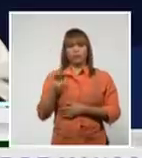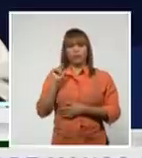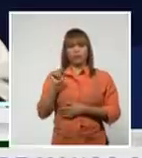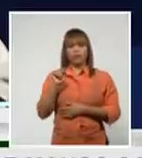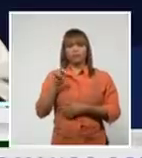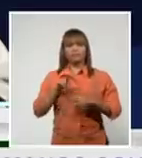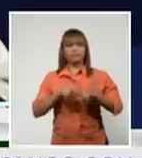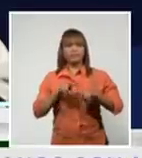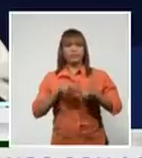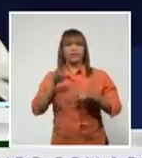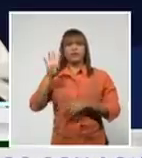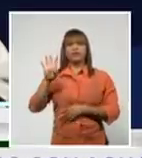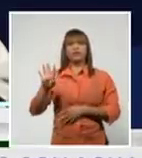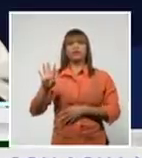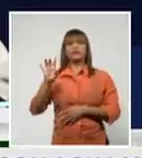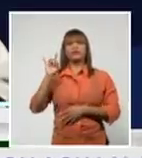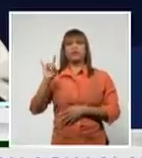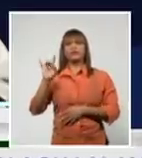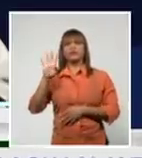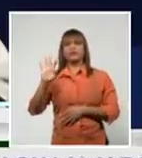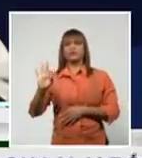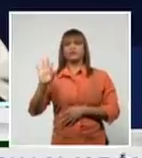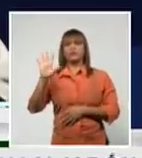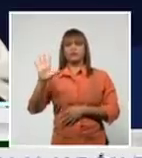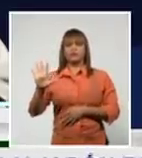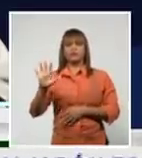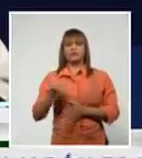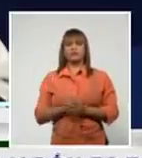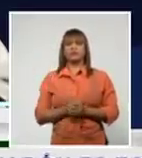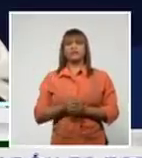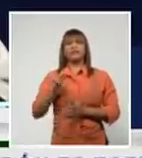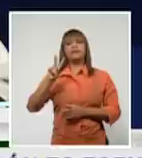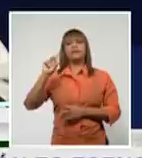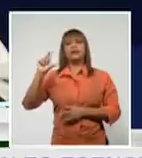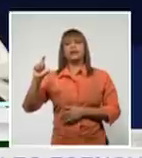Habana, 985. De Villa Clara,